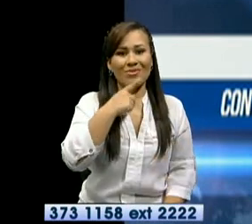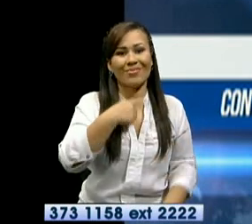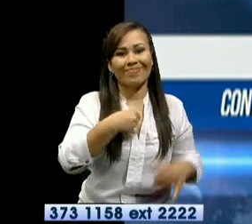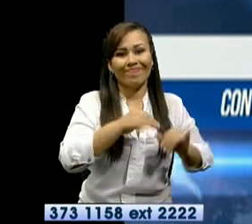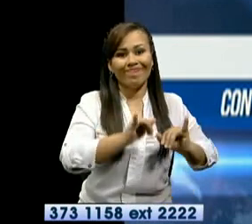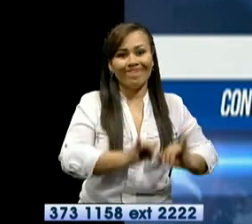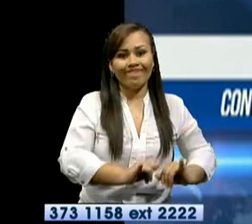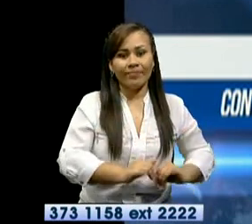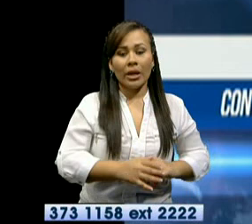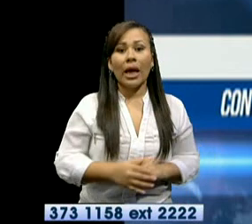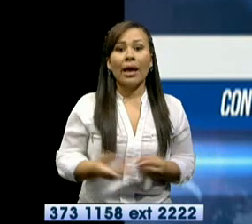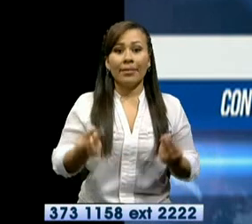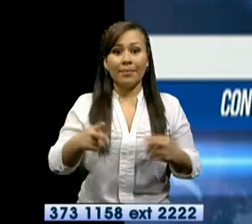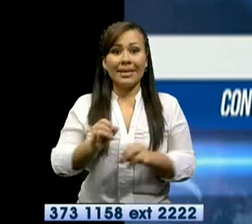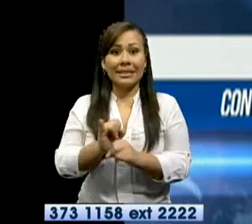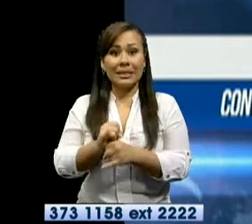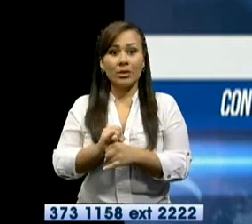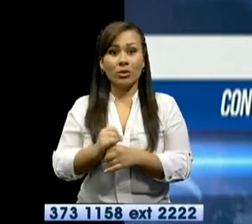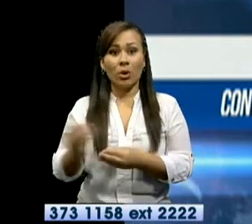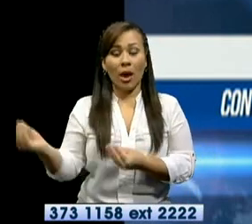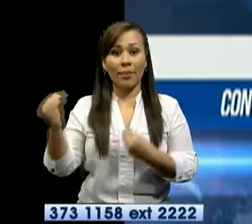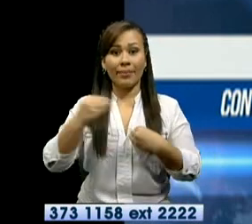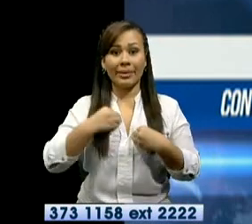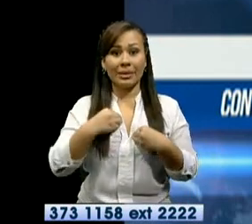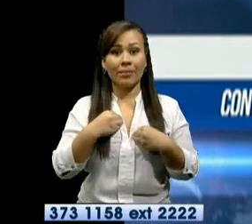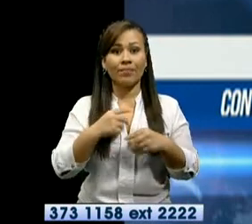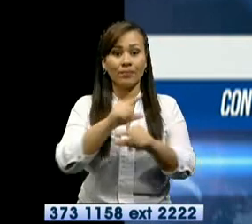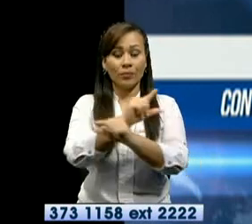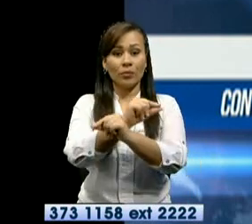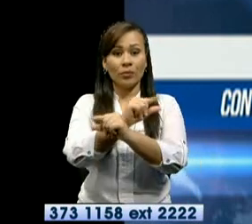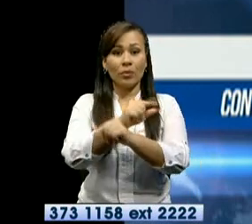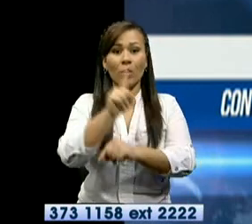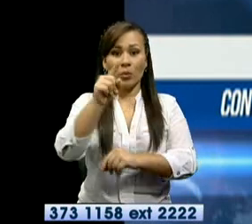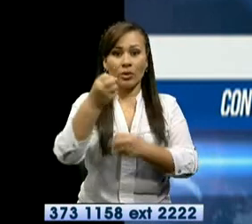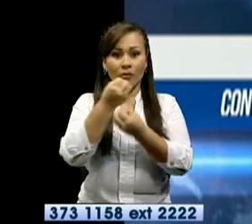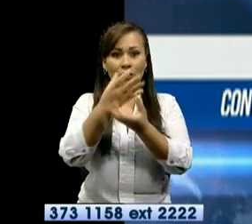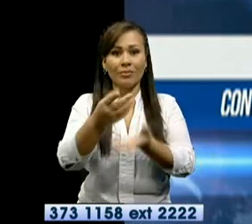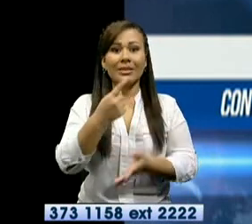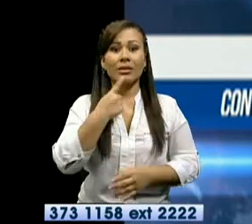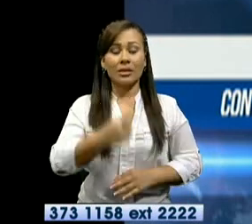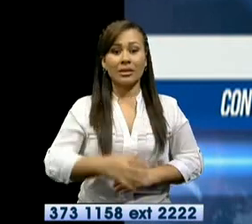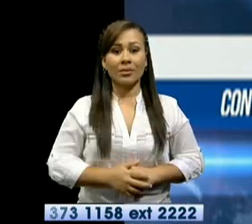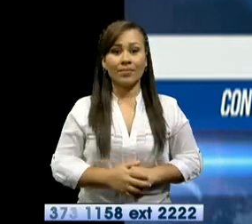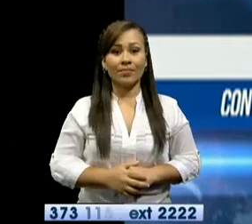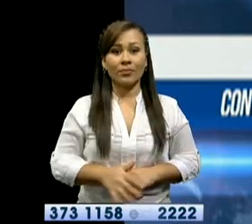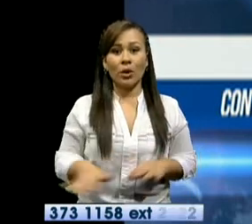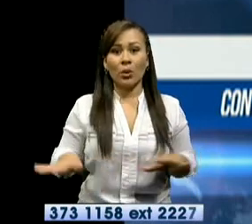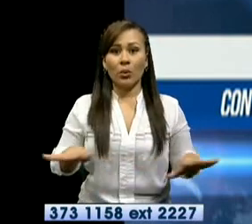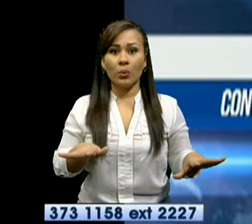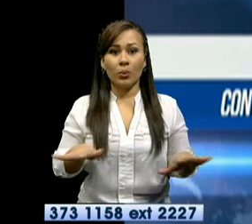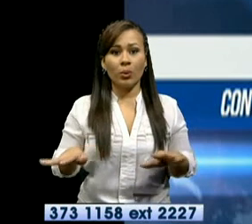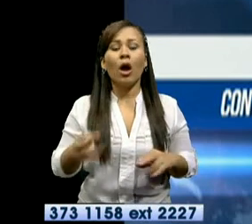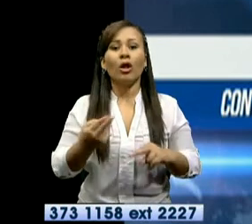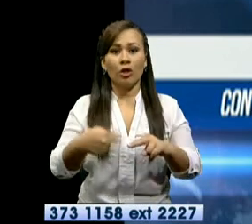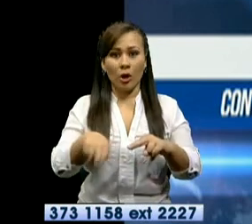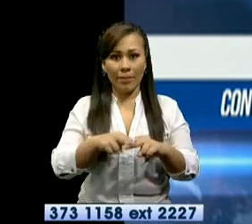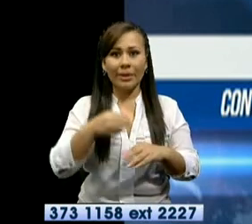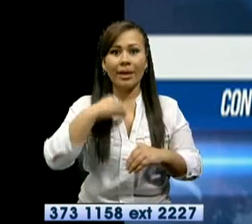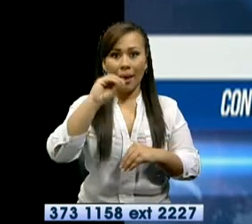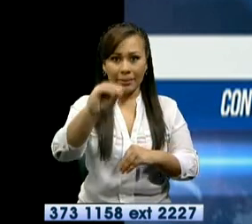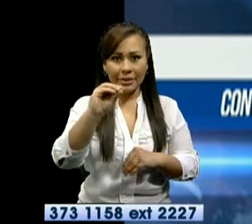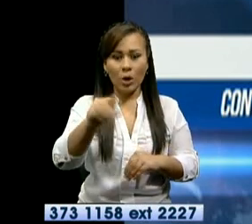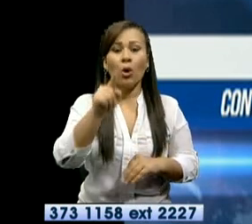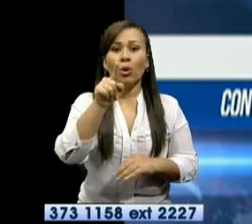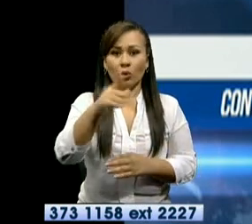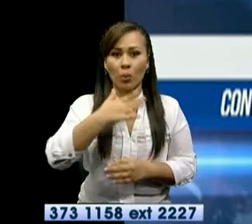Te comento que el Instituto Geofísico envió en su cuenta de Twitter una información que dice que las réplicas son normales, no